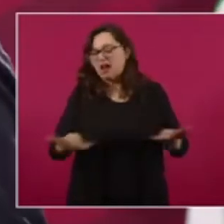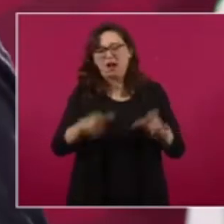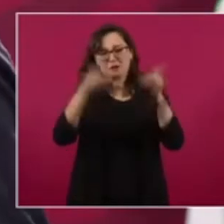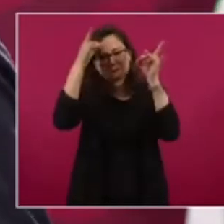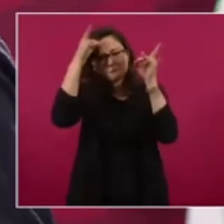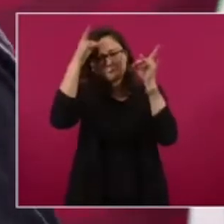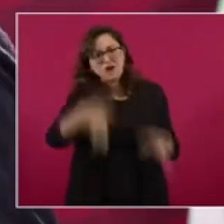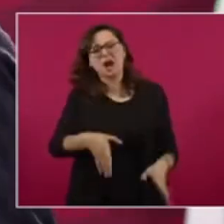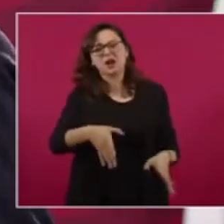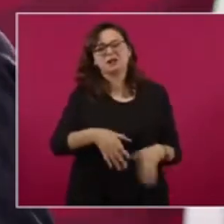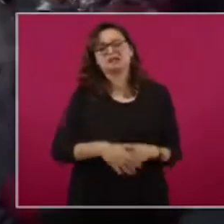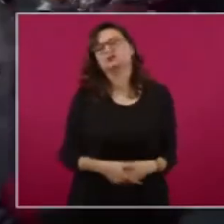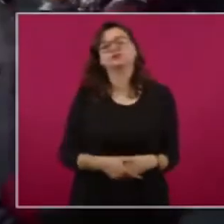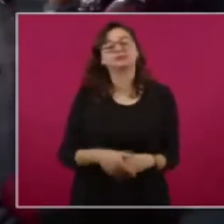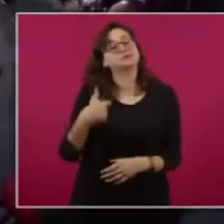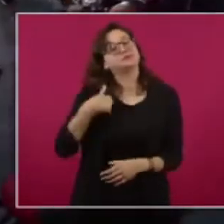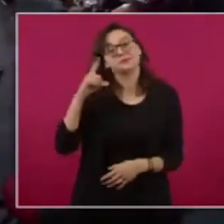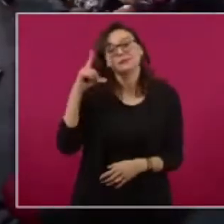Ya me voy.